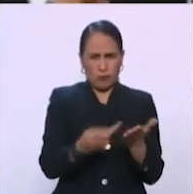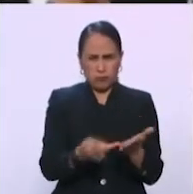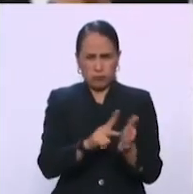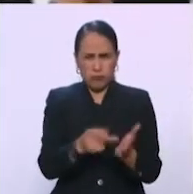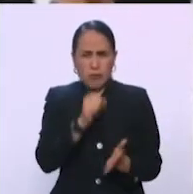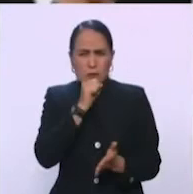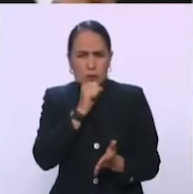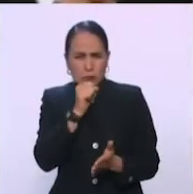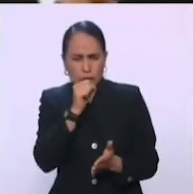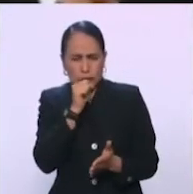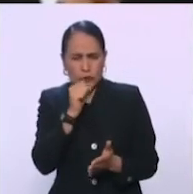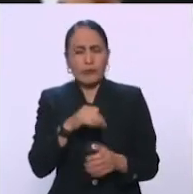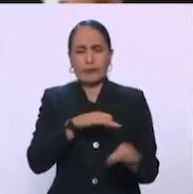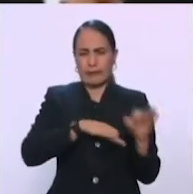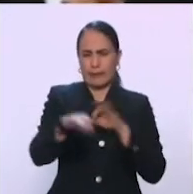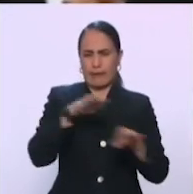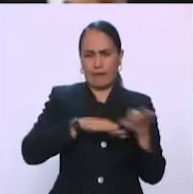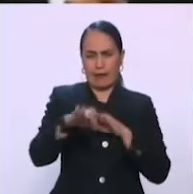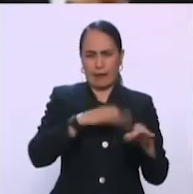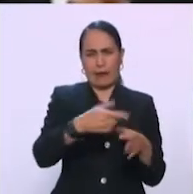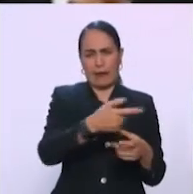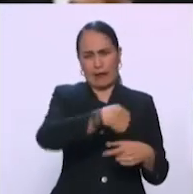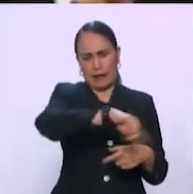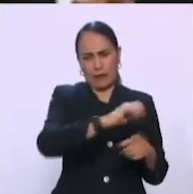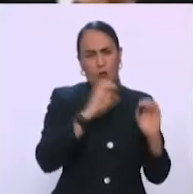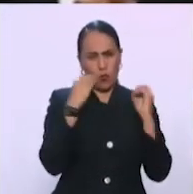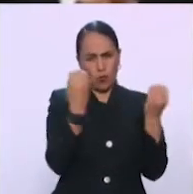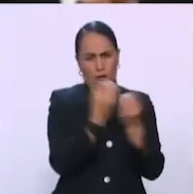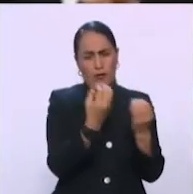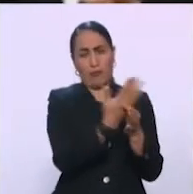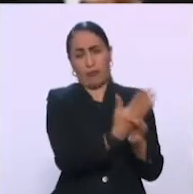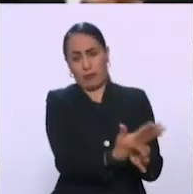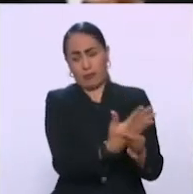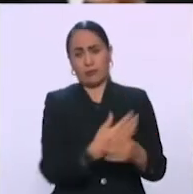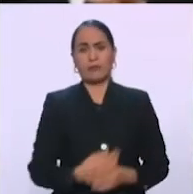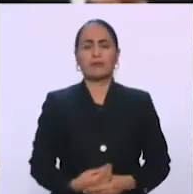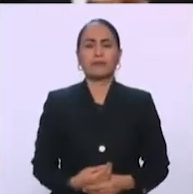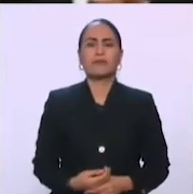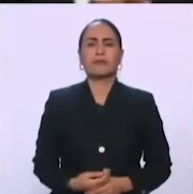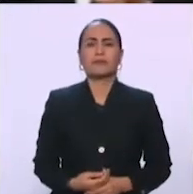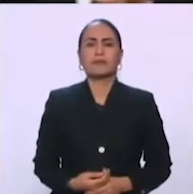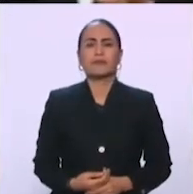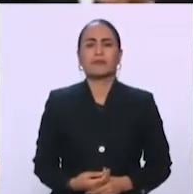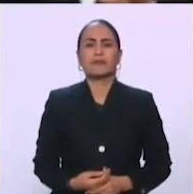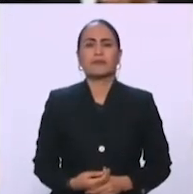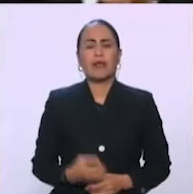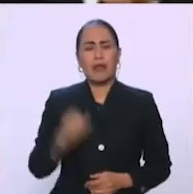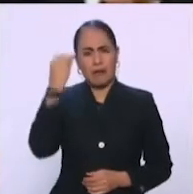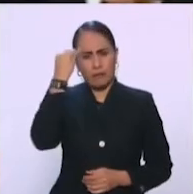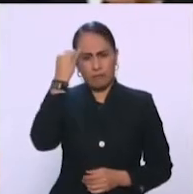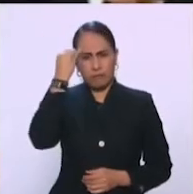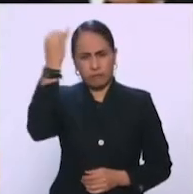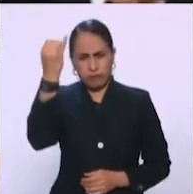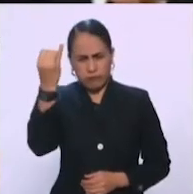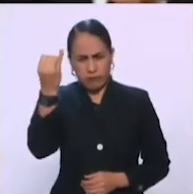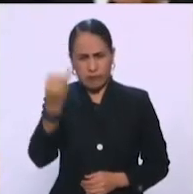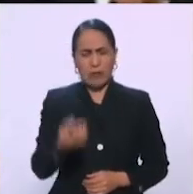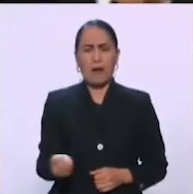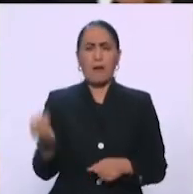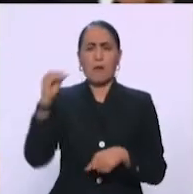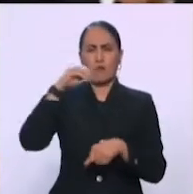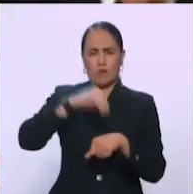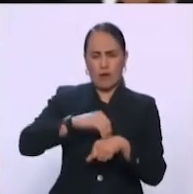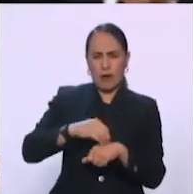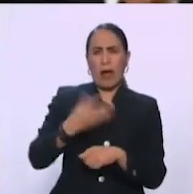allí le han dicho a la organización que no es tal la hipótesis que ellos tenían de que se ha hecho mal